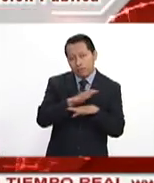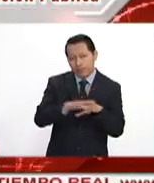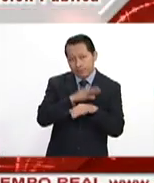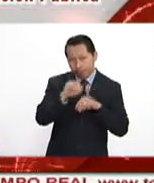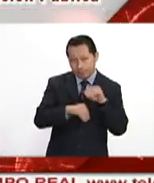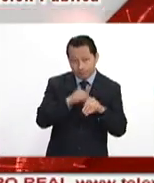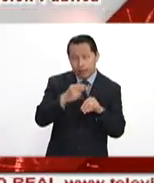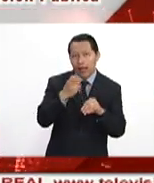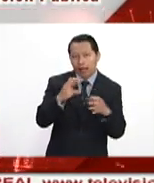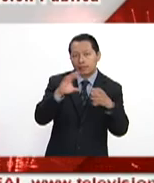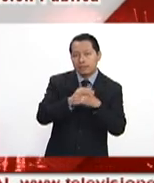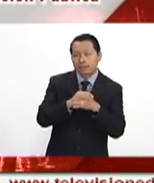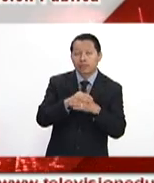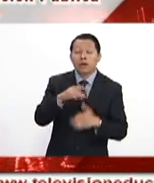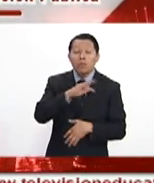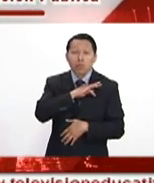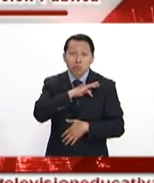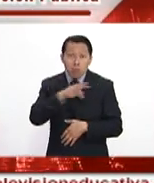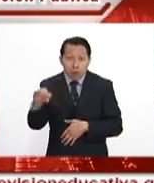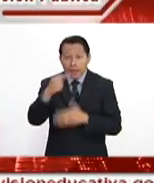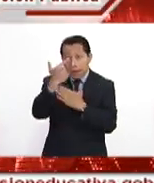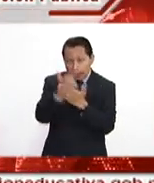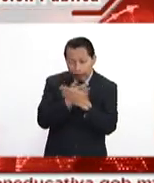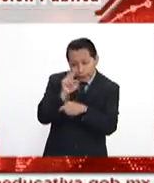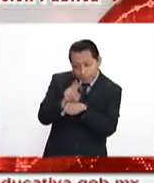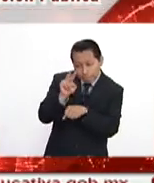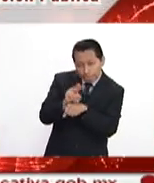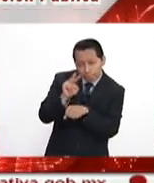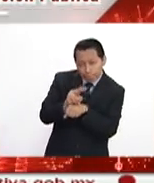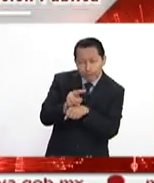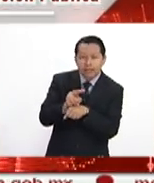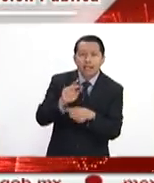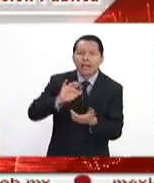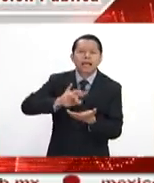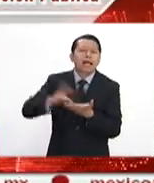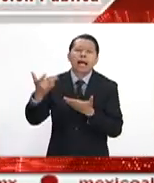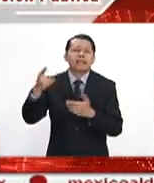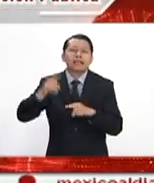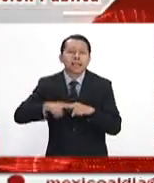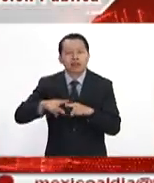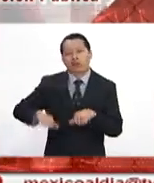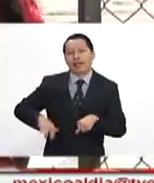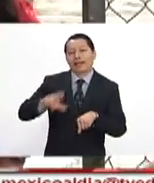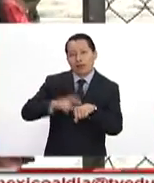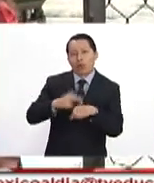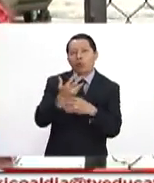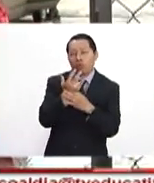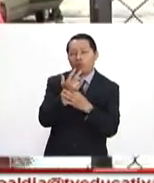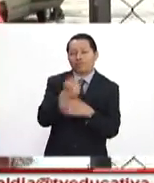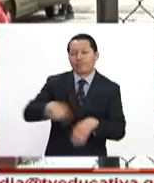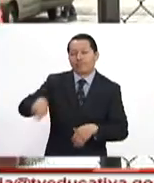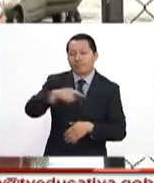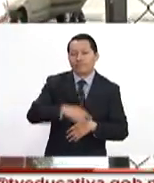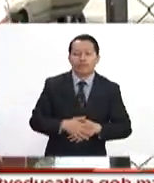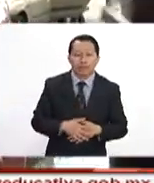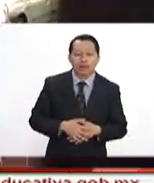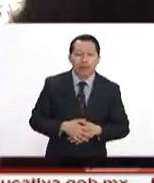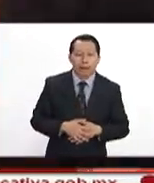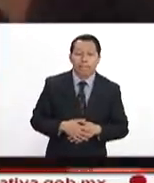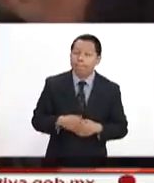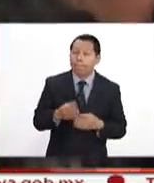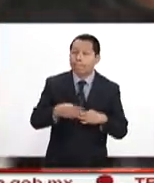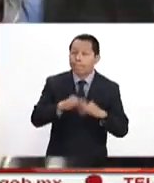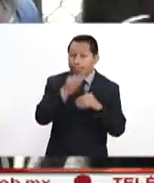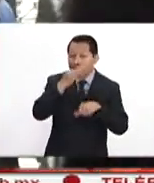sido imposible poderla hacer y concluir si no hubiéramos tenido la ayuda de todos los gobernadores. Vale la